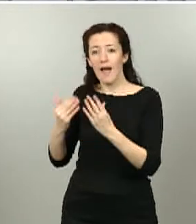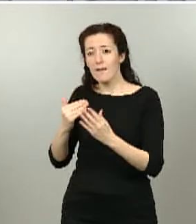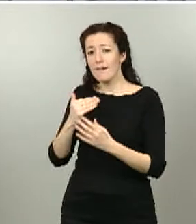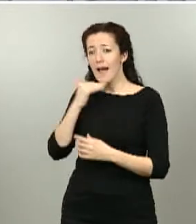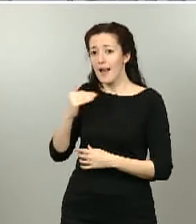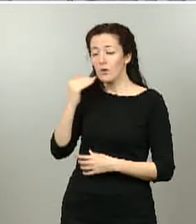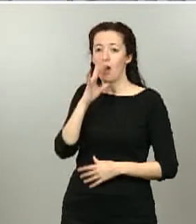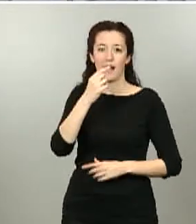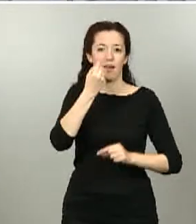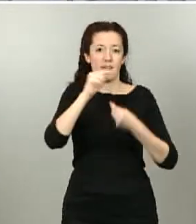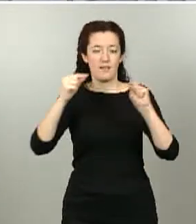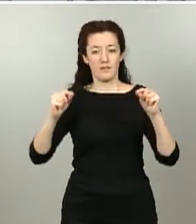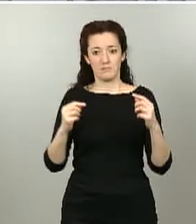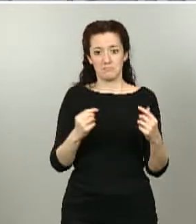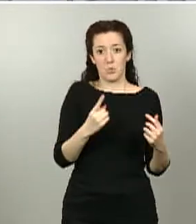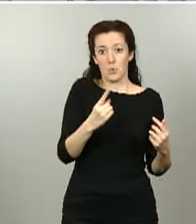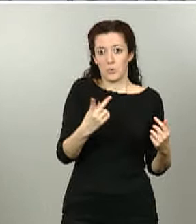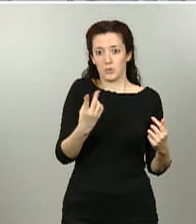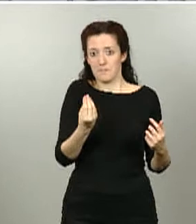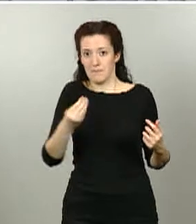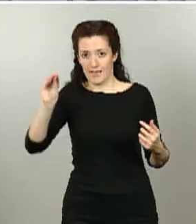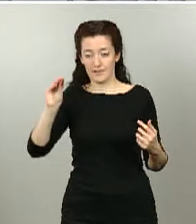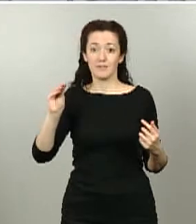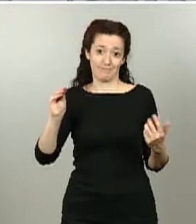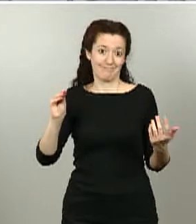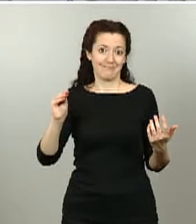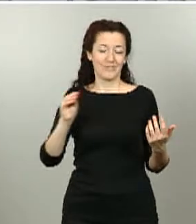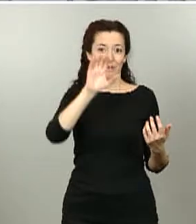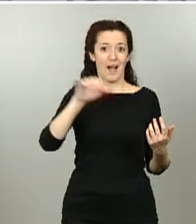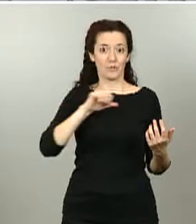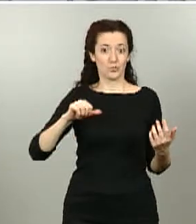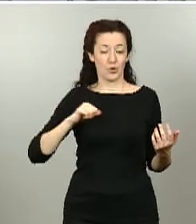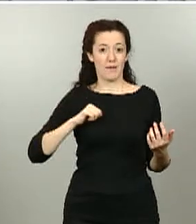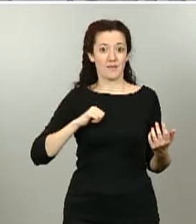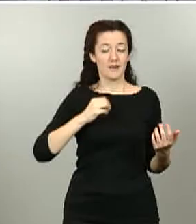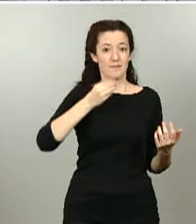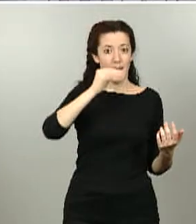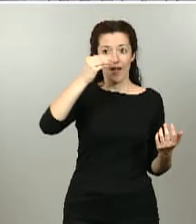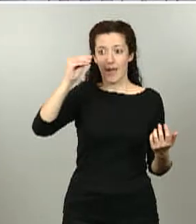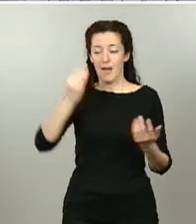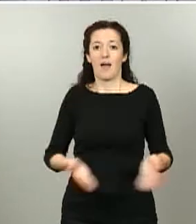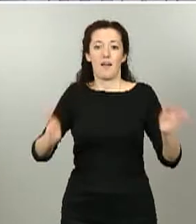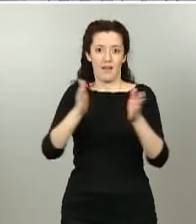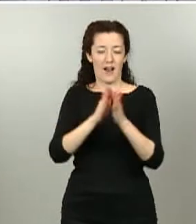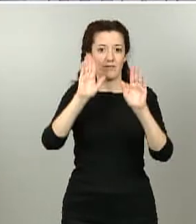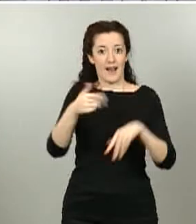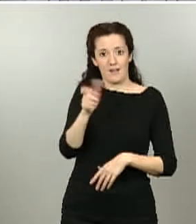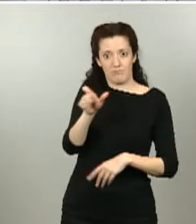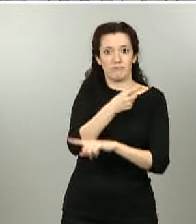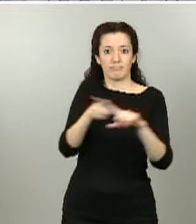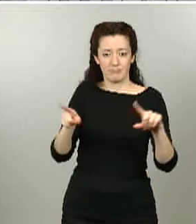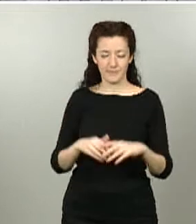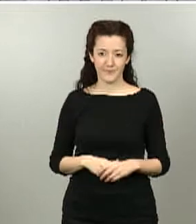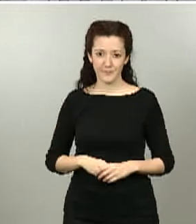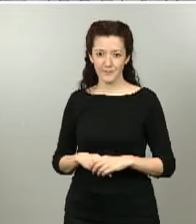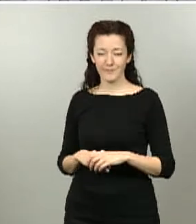2 arriba, que al sumar varias comunidades autónomas pueden dar una diferencia un poquito mayor. Consalud.es le pregunta, ¿el descenso de nuevos